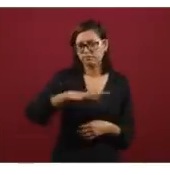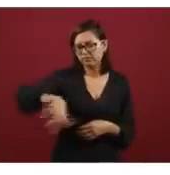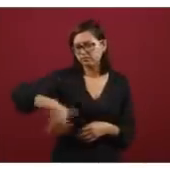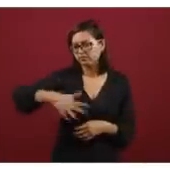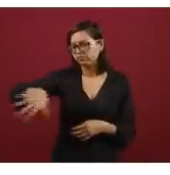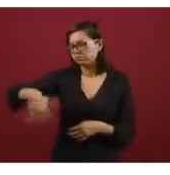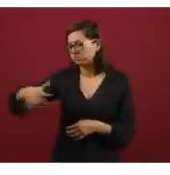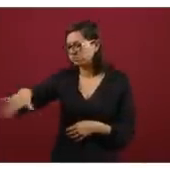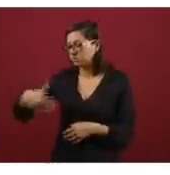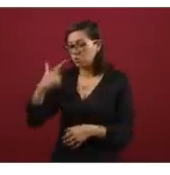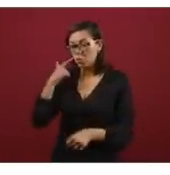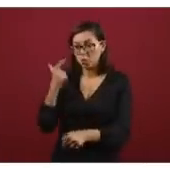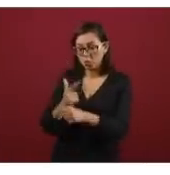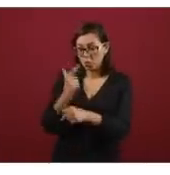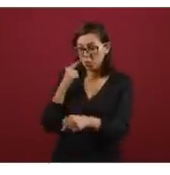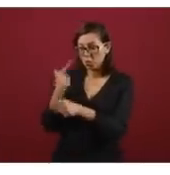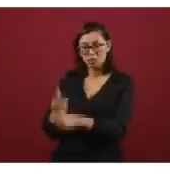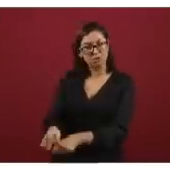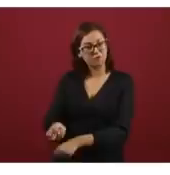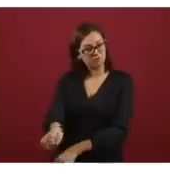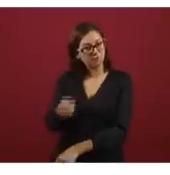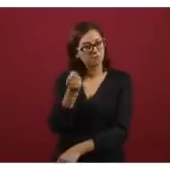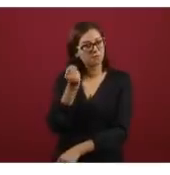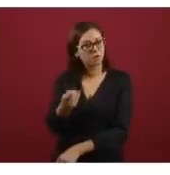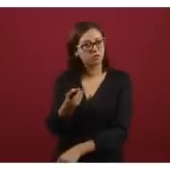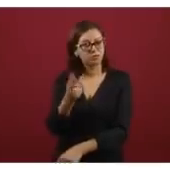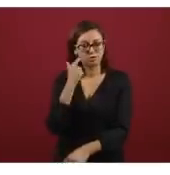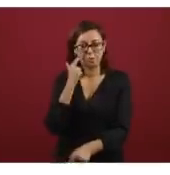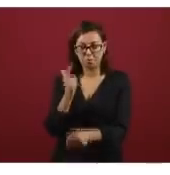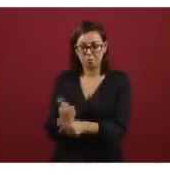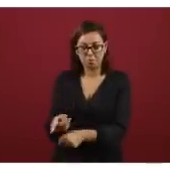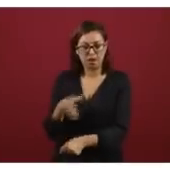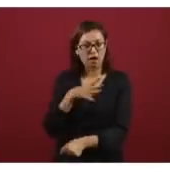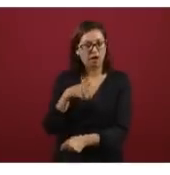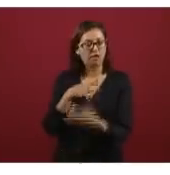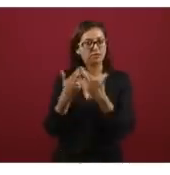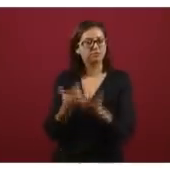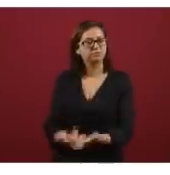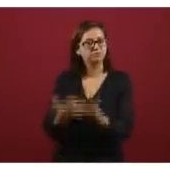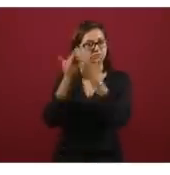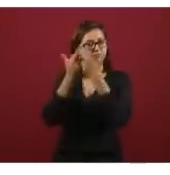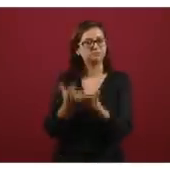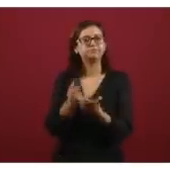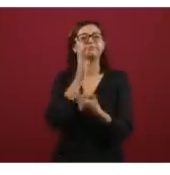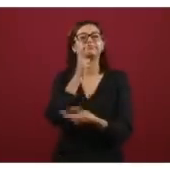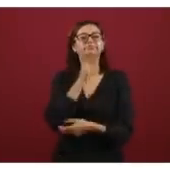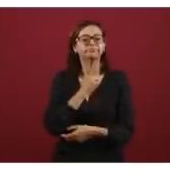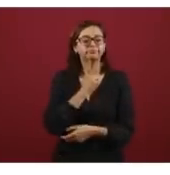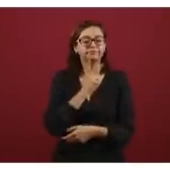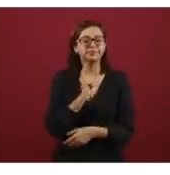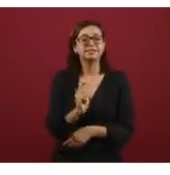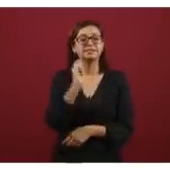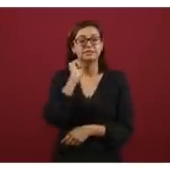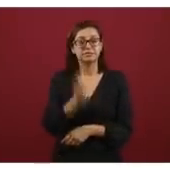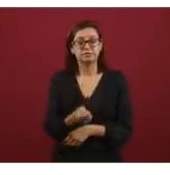buena suerte. Hemos tenido suerte y hemos tenido buenos descubrimientos, de manera tal que en relación a la